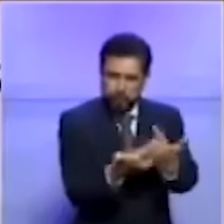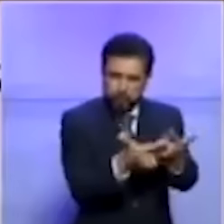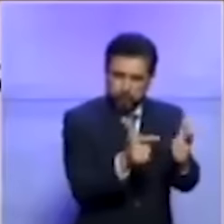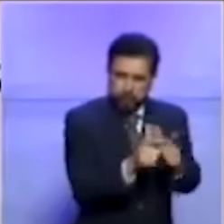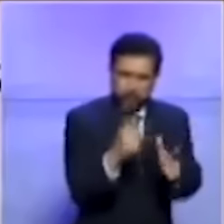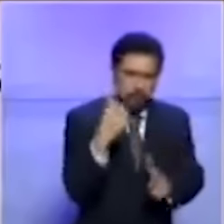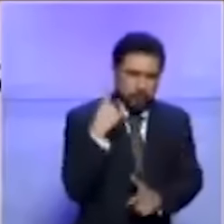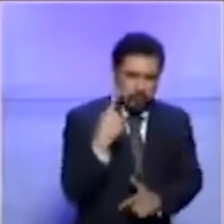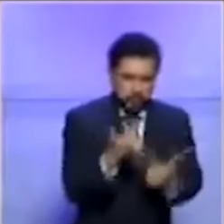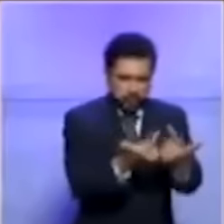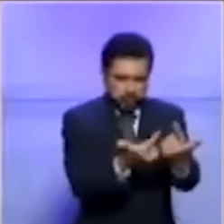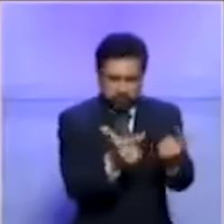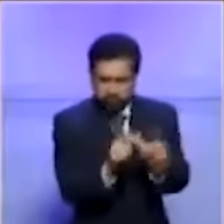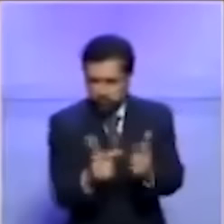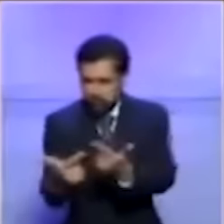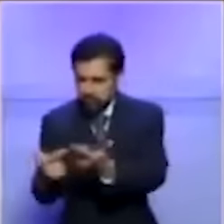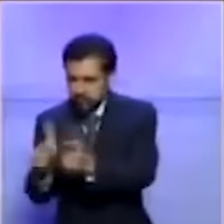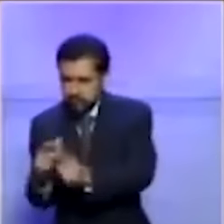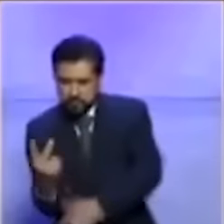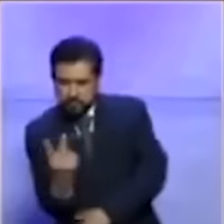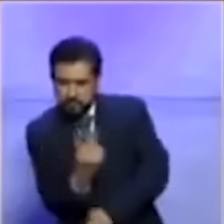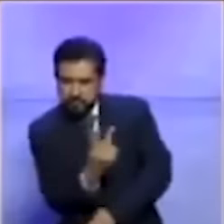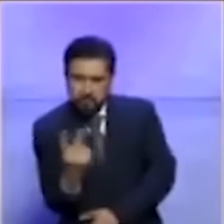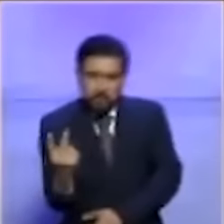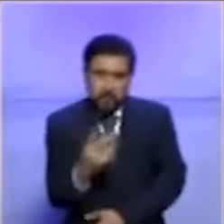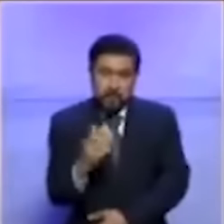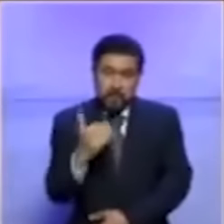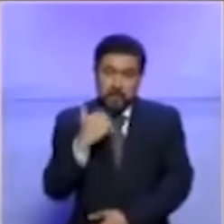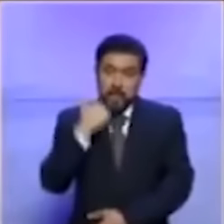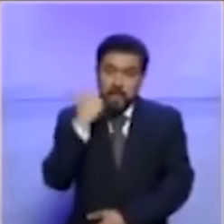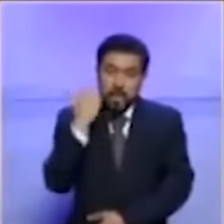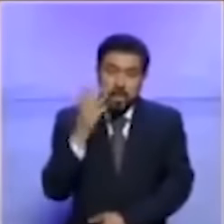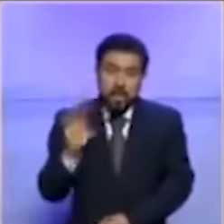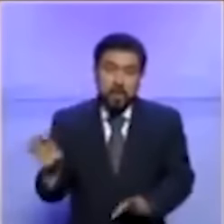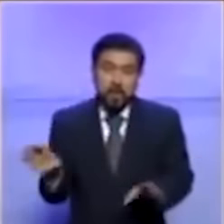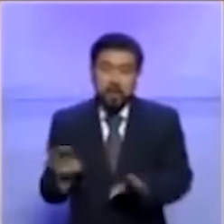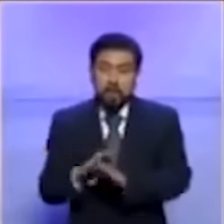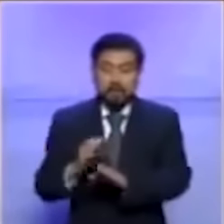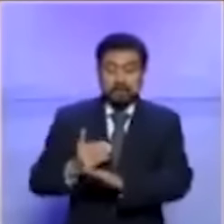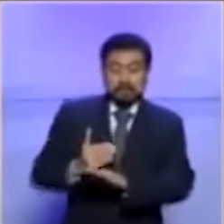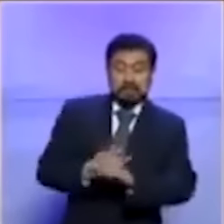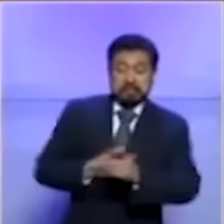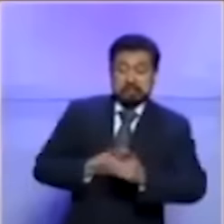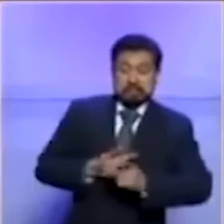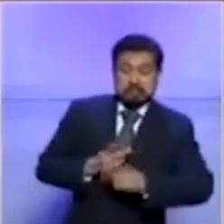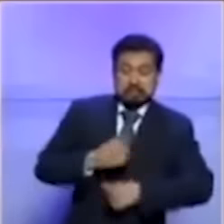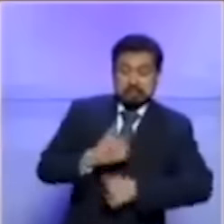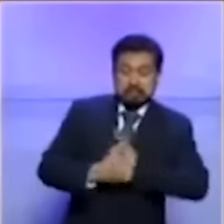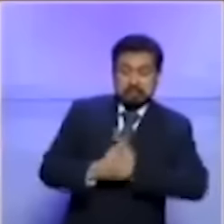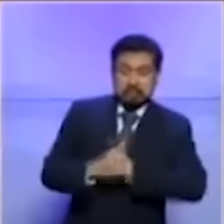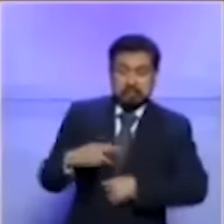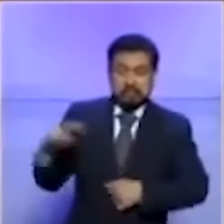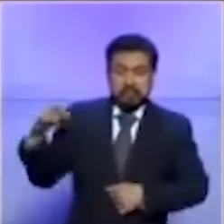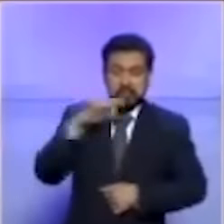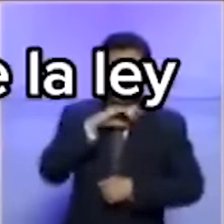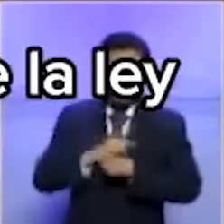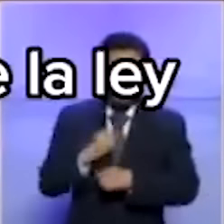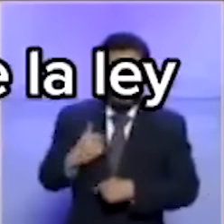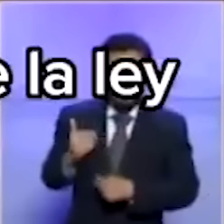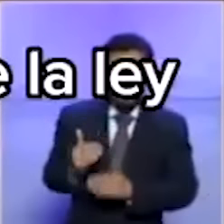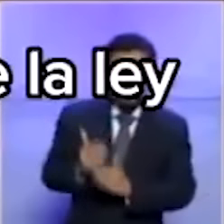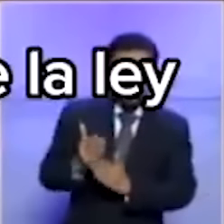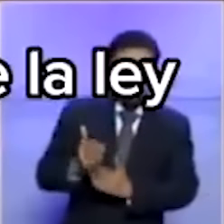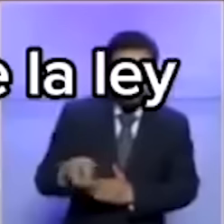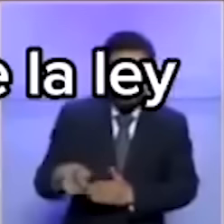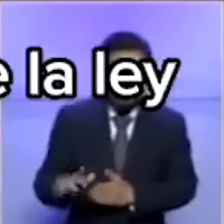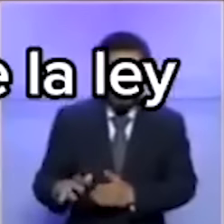la mayoría de los votos decidieron adelantar el proceso para seleccionar sus candidaturas aquí la